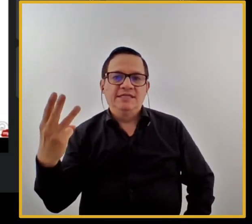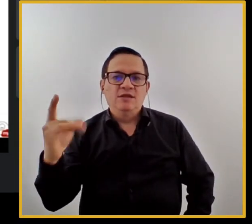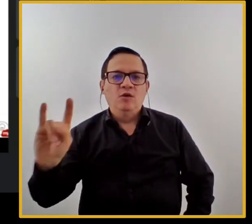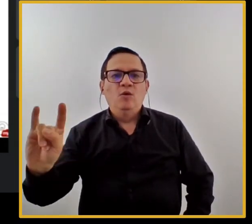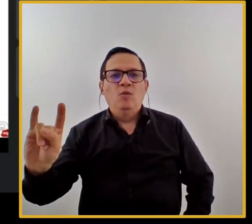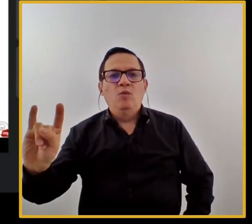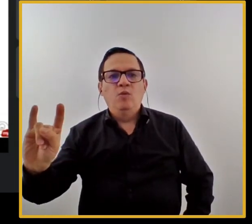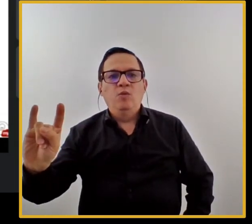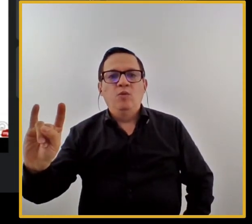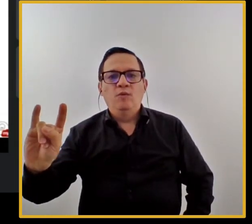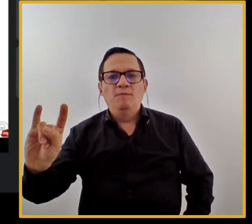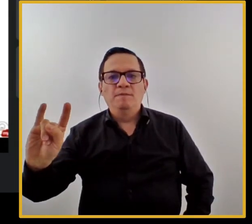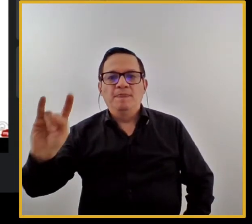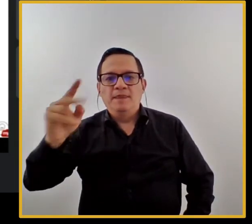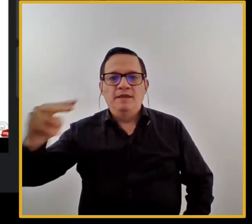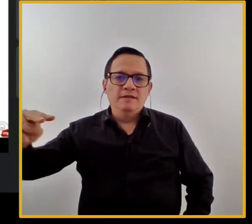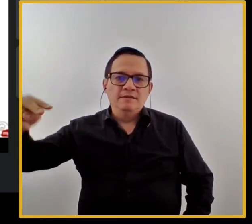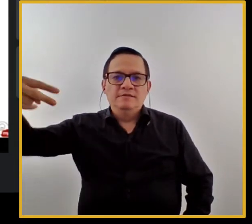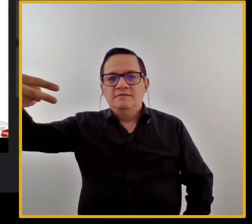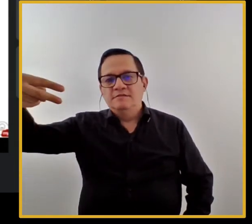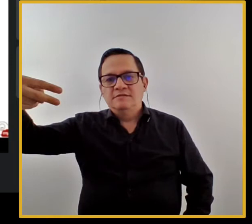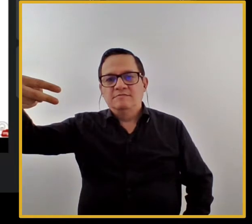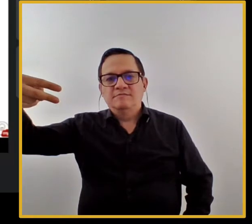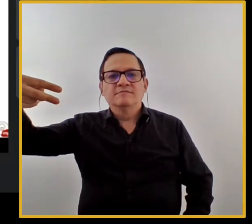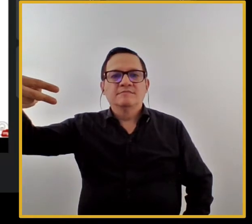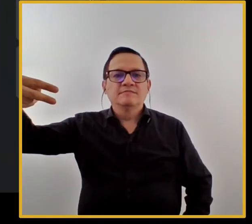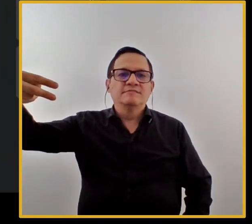3u al cuadrado